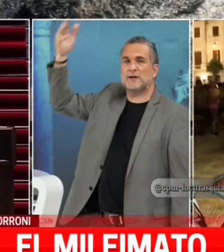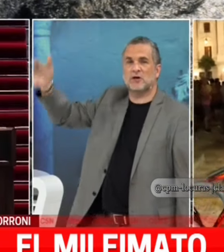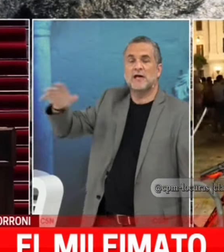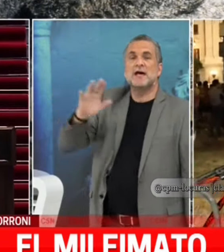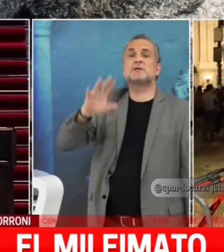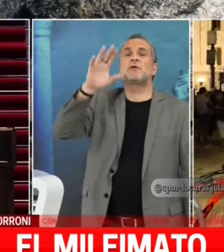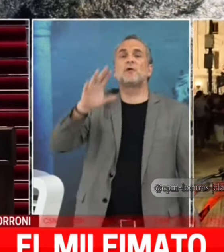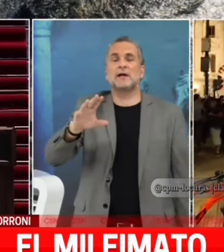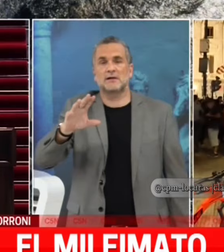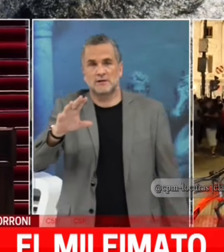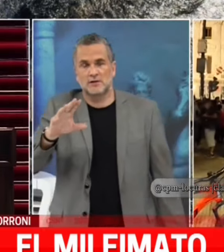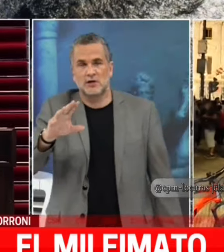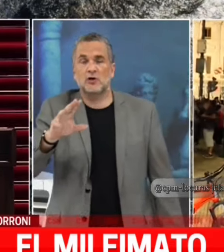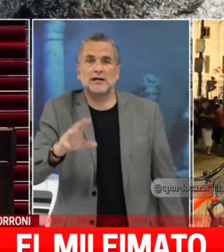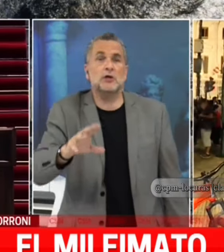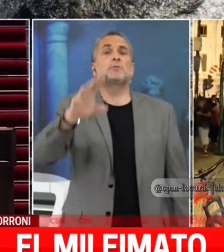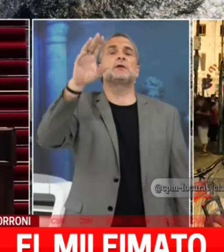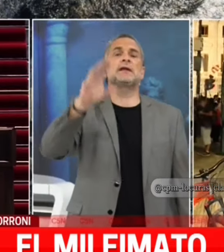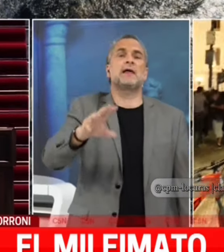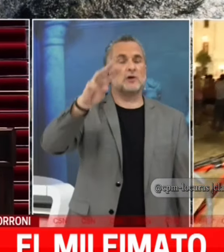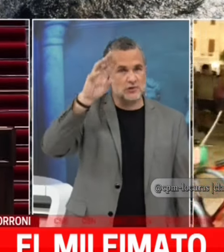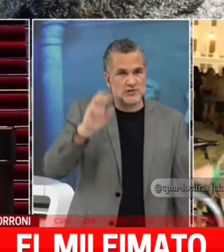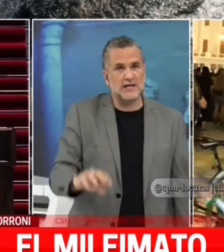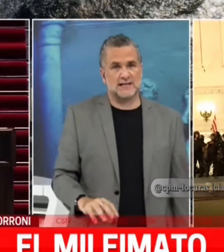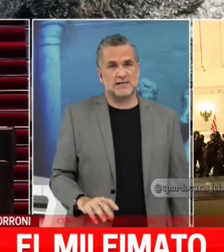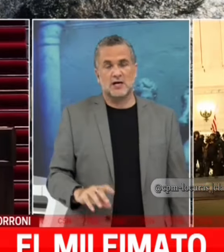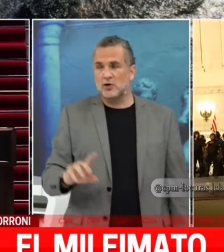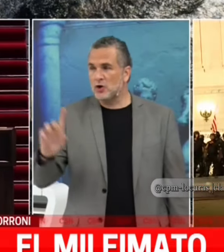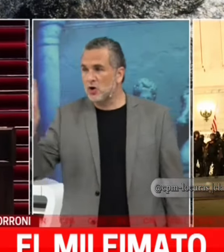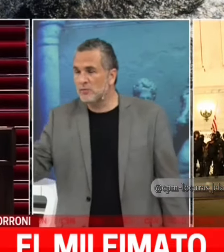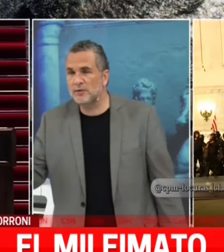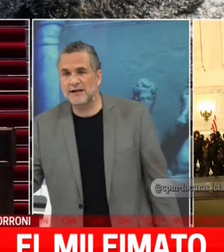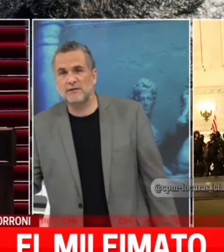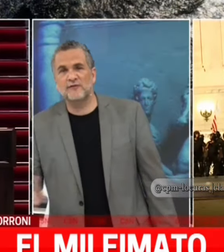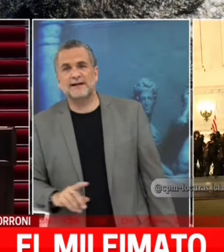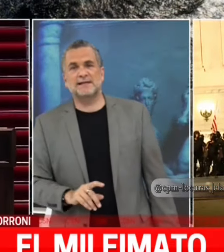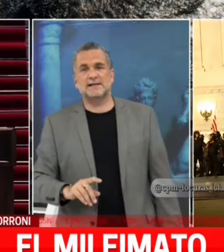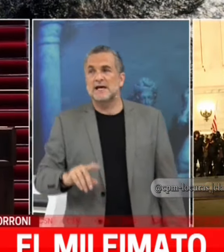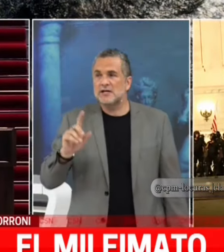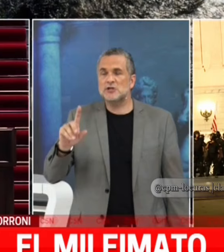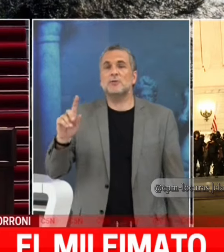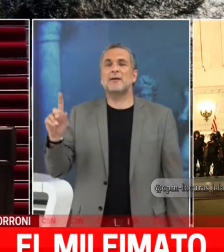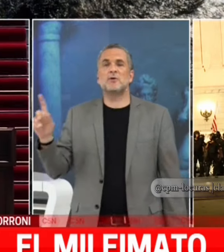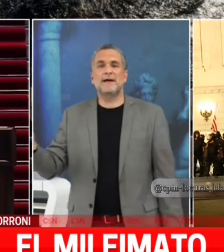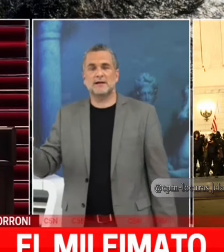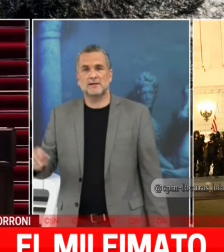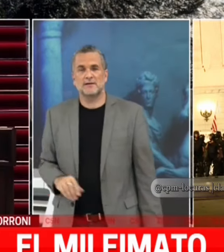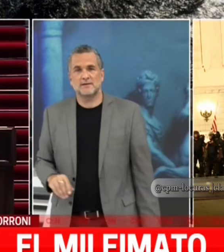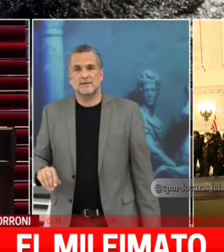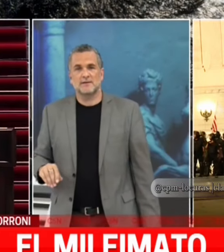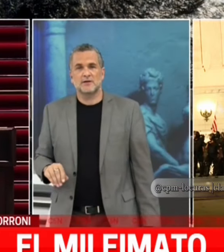instancia superior. Eso fue lo que le dio impunidad a los genocidas. Lo dijo hoy muy bien Aníbal Fernández. Y eso va a